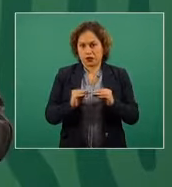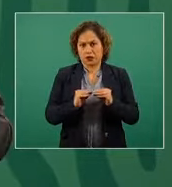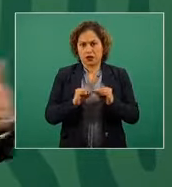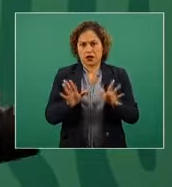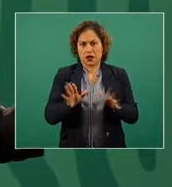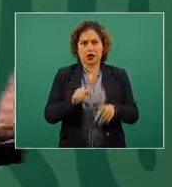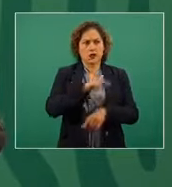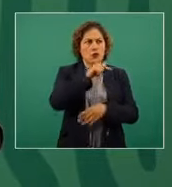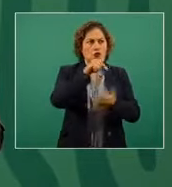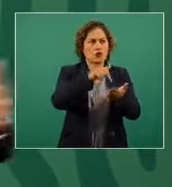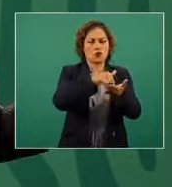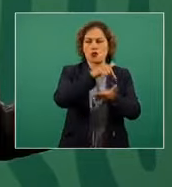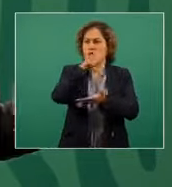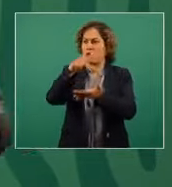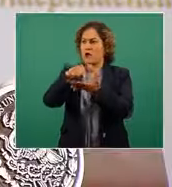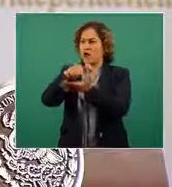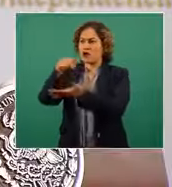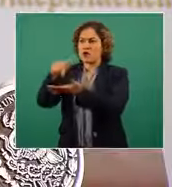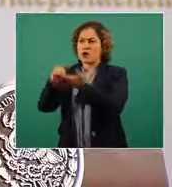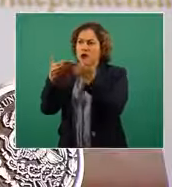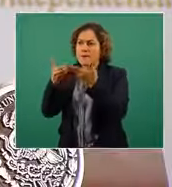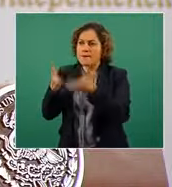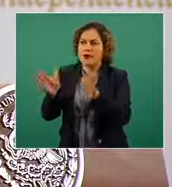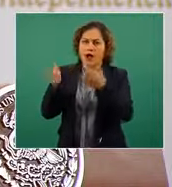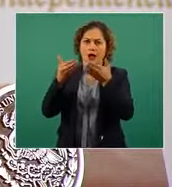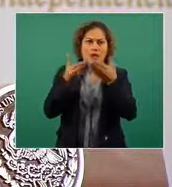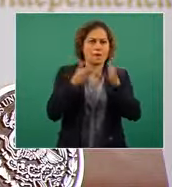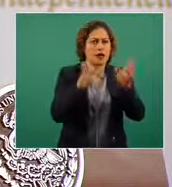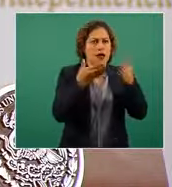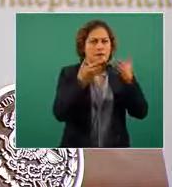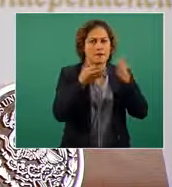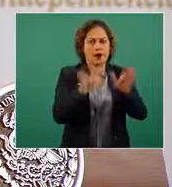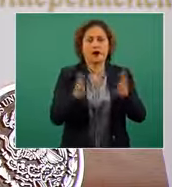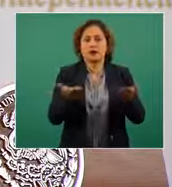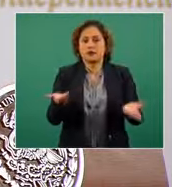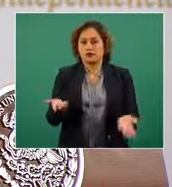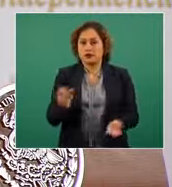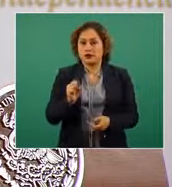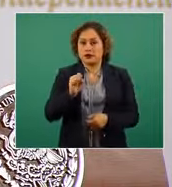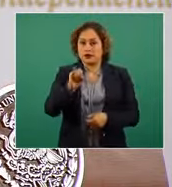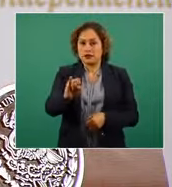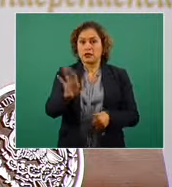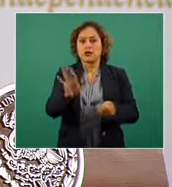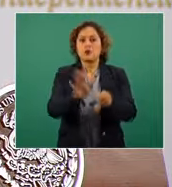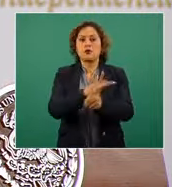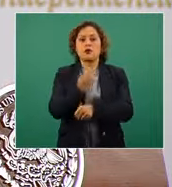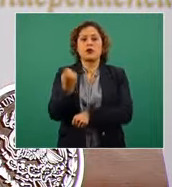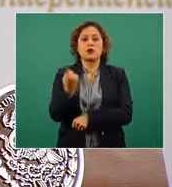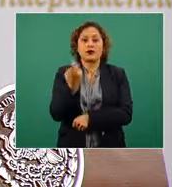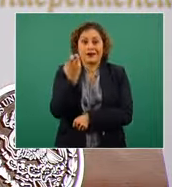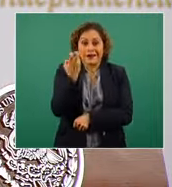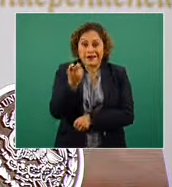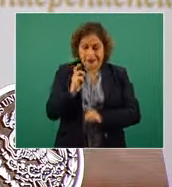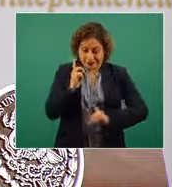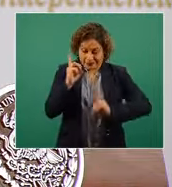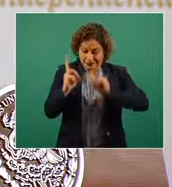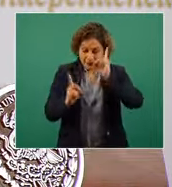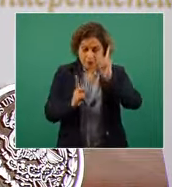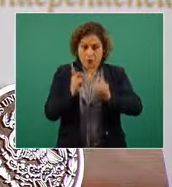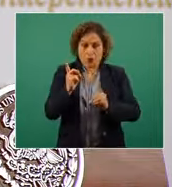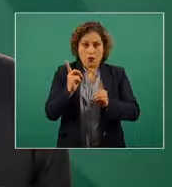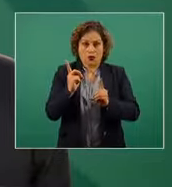espacios. Tiene que ir esta actividad, que es medicina preventiva, de la